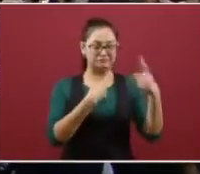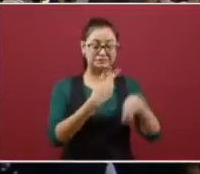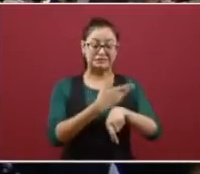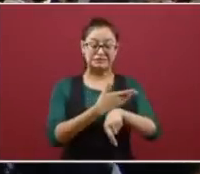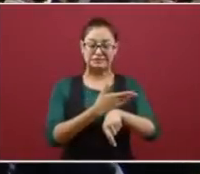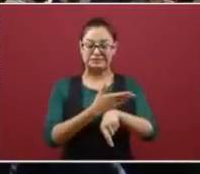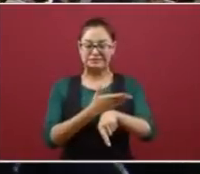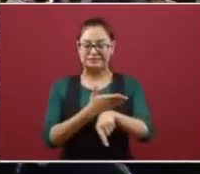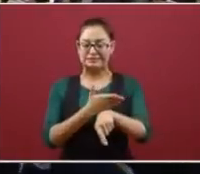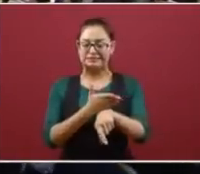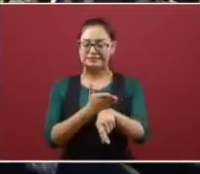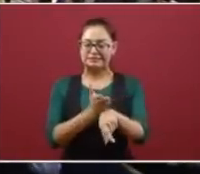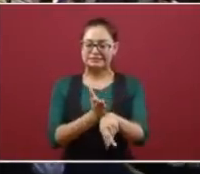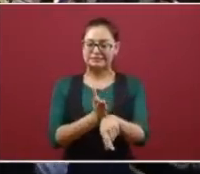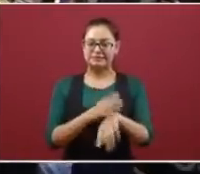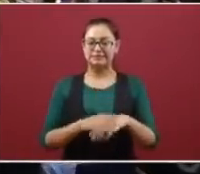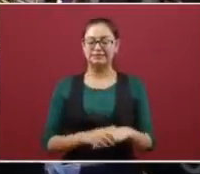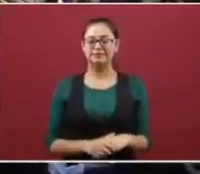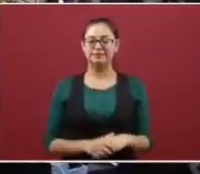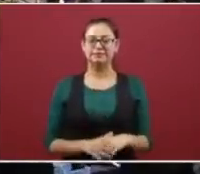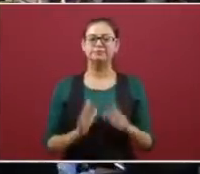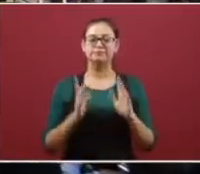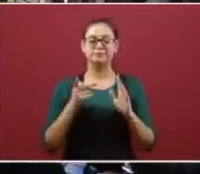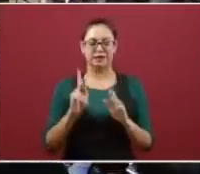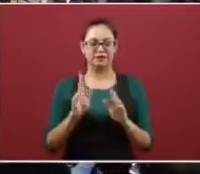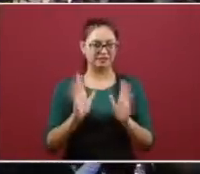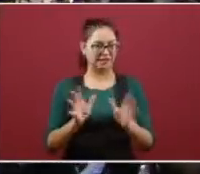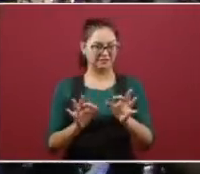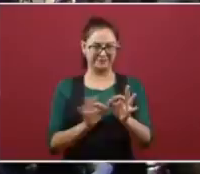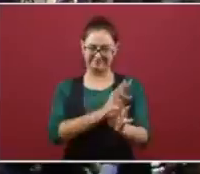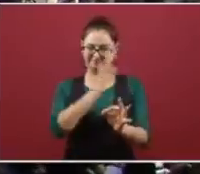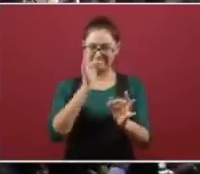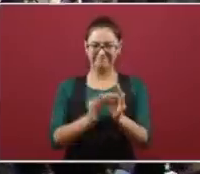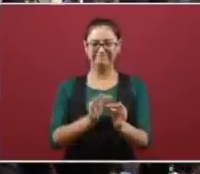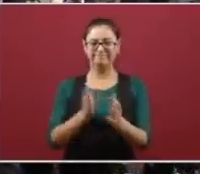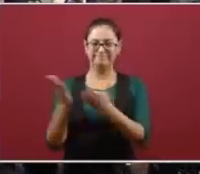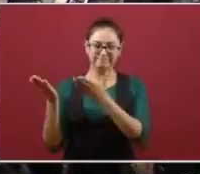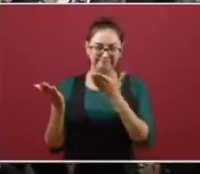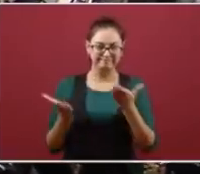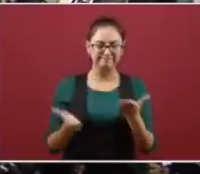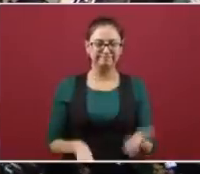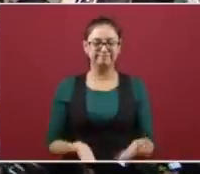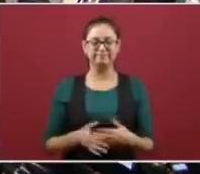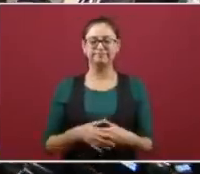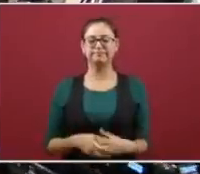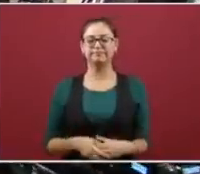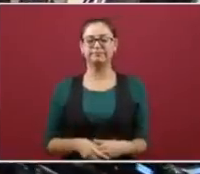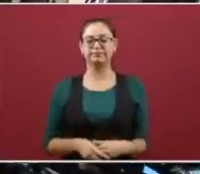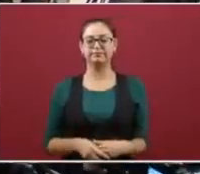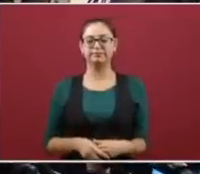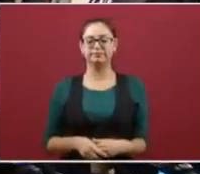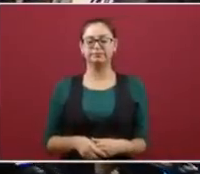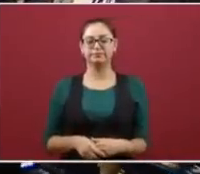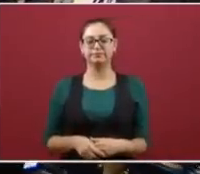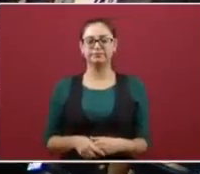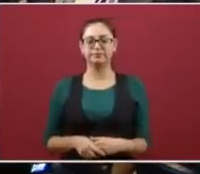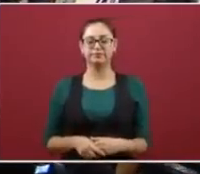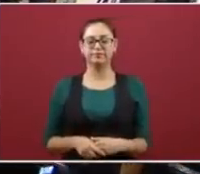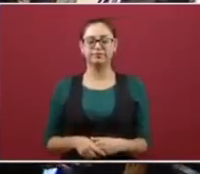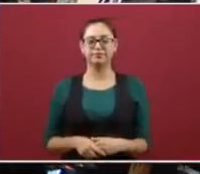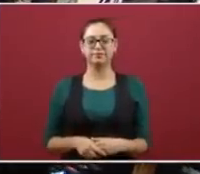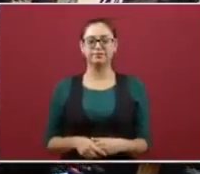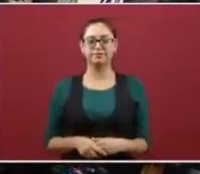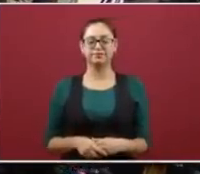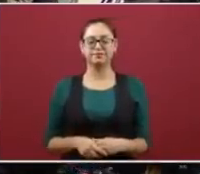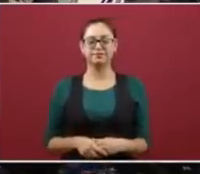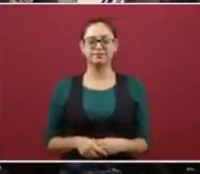temas pero ya estamos aquí y vamos a y darles a